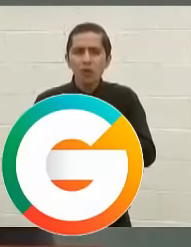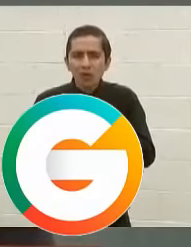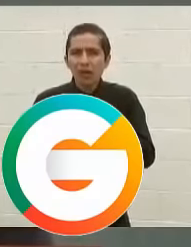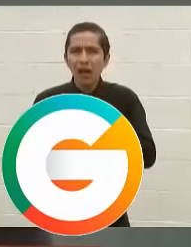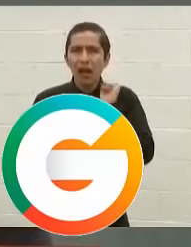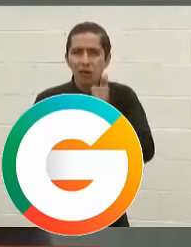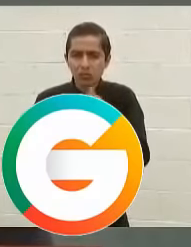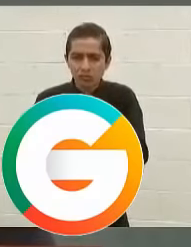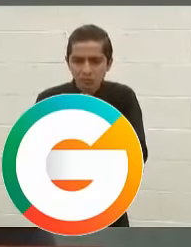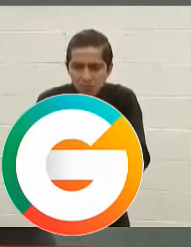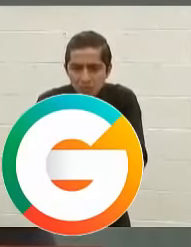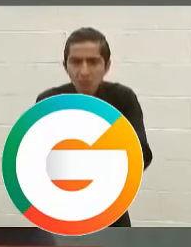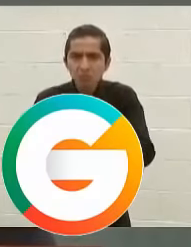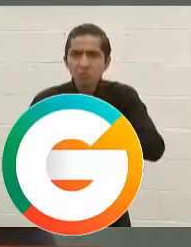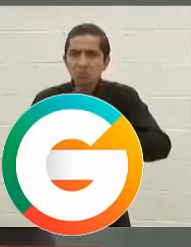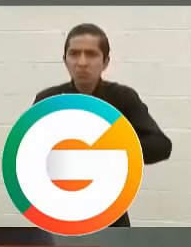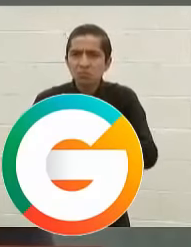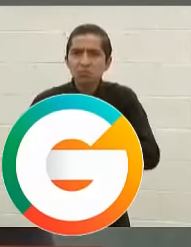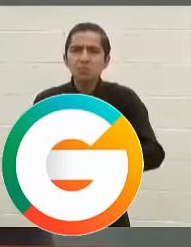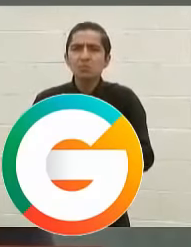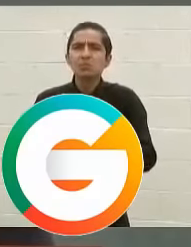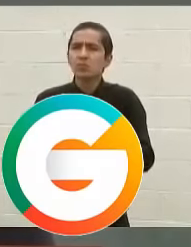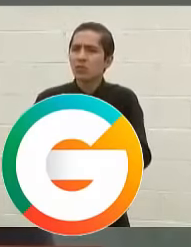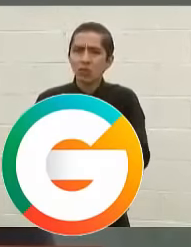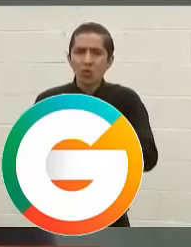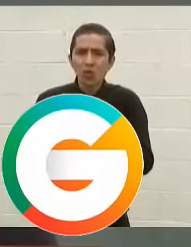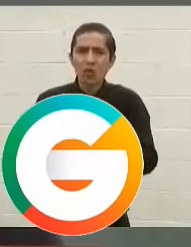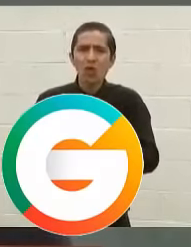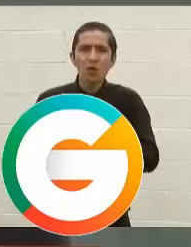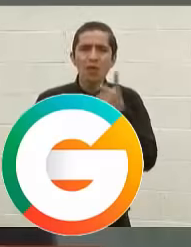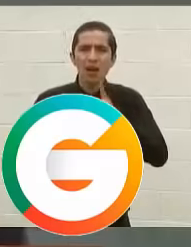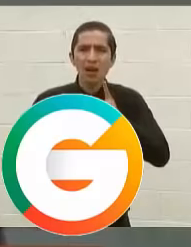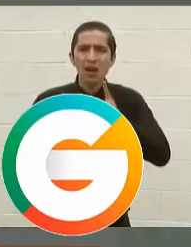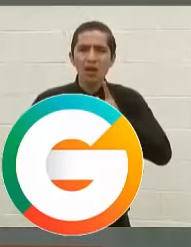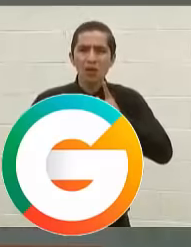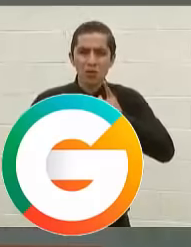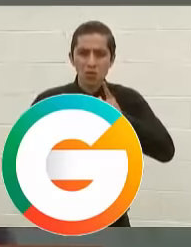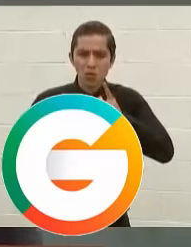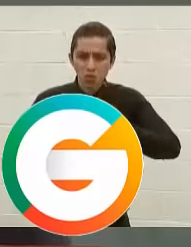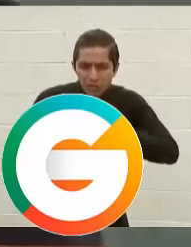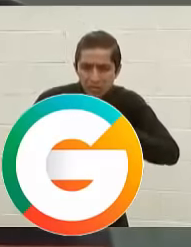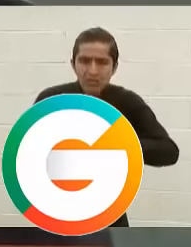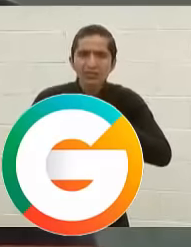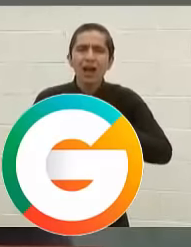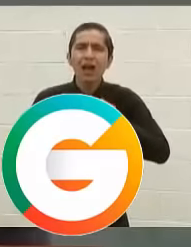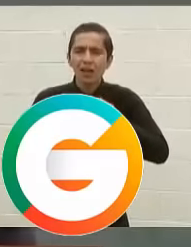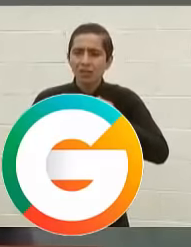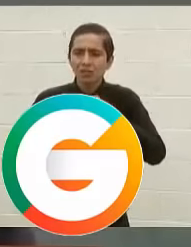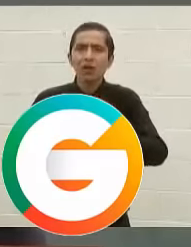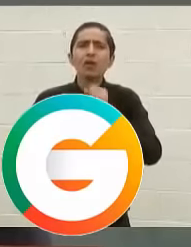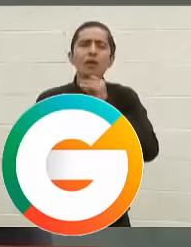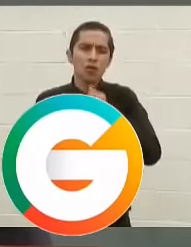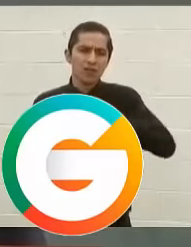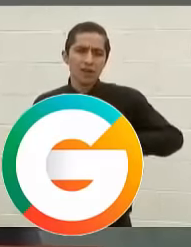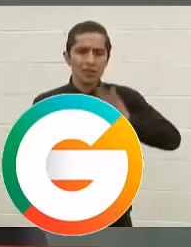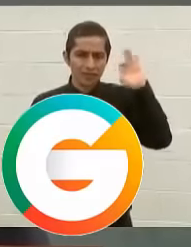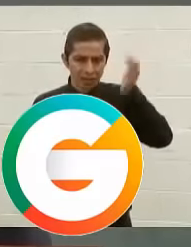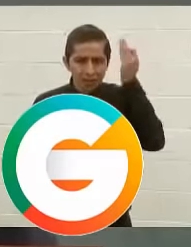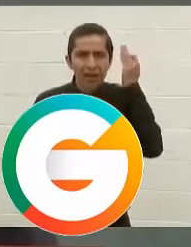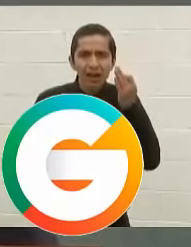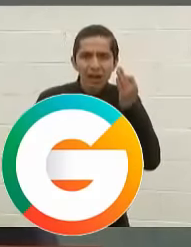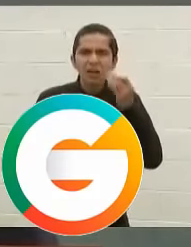de investigación, inteligencia y judicialización del gobierno de la